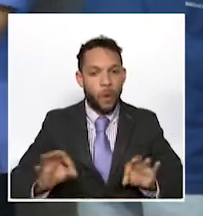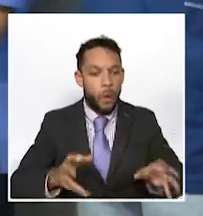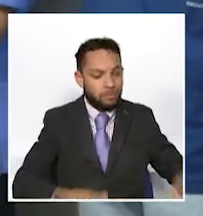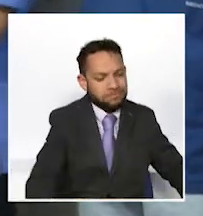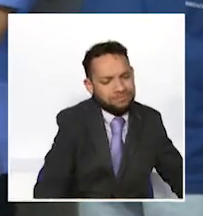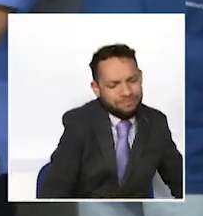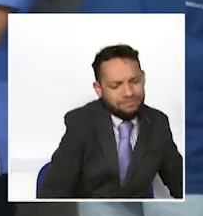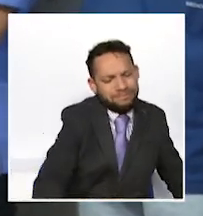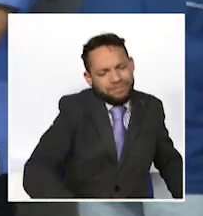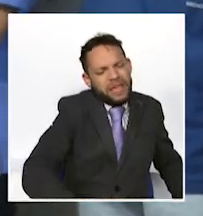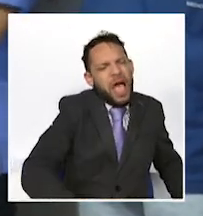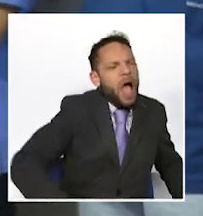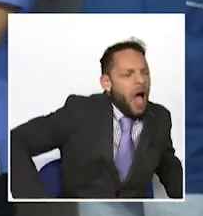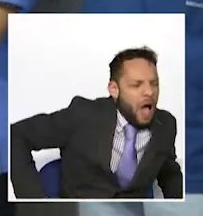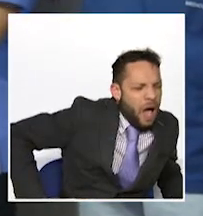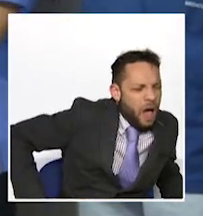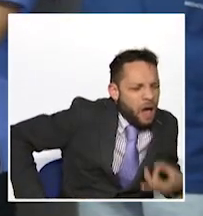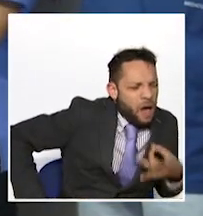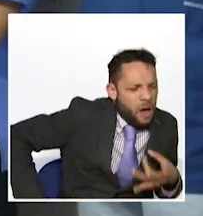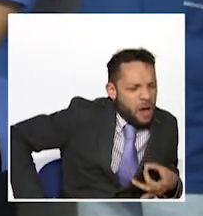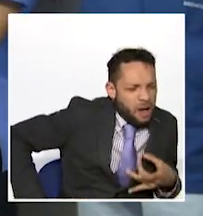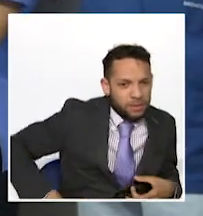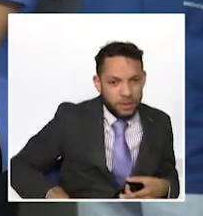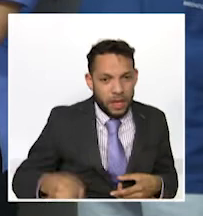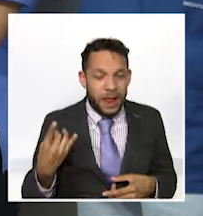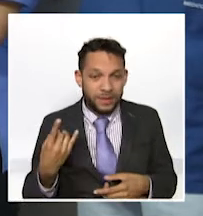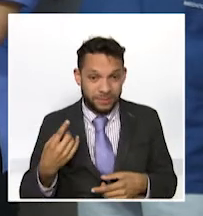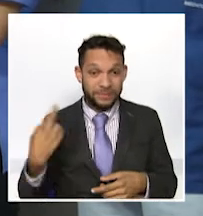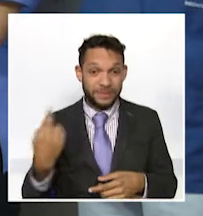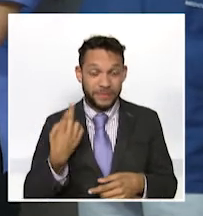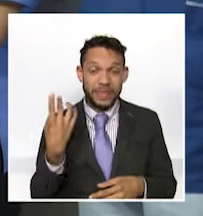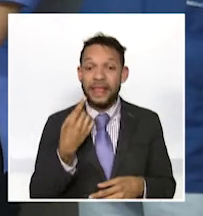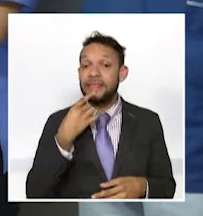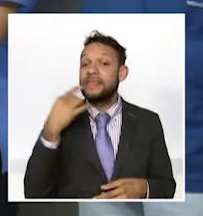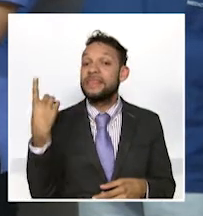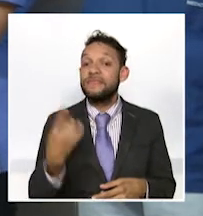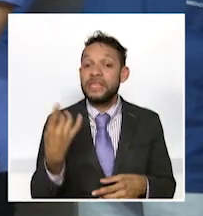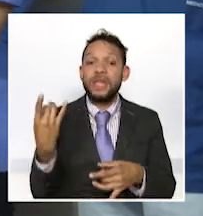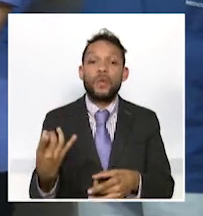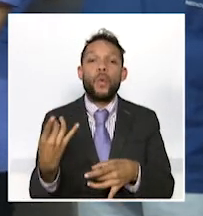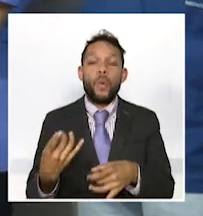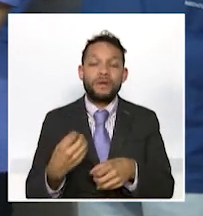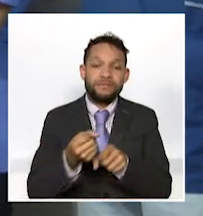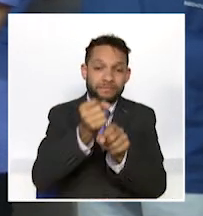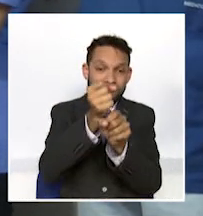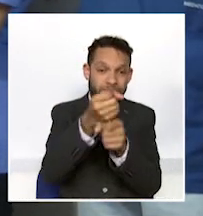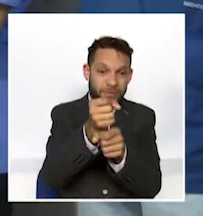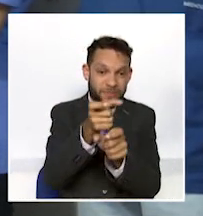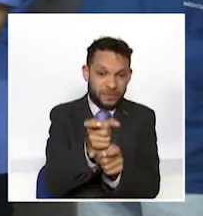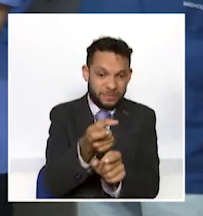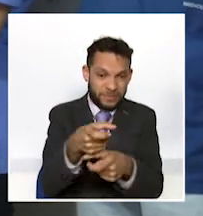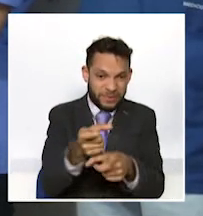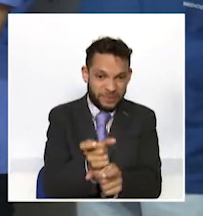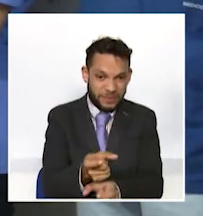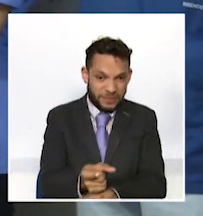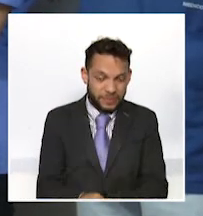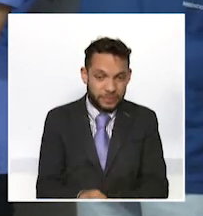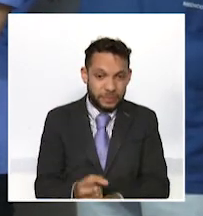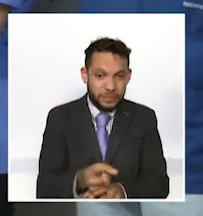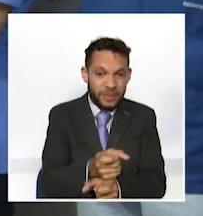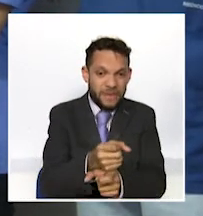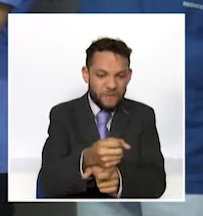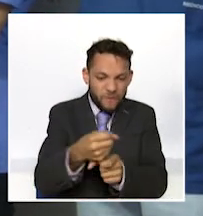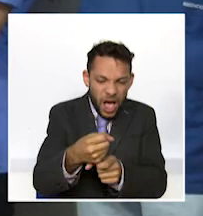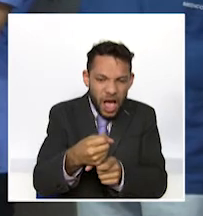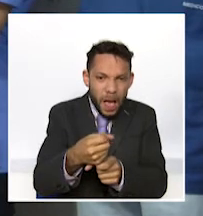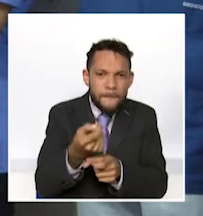repetitivos de manera inadecuada, estas espinas vertebrales lo que van a hacer es pequeños desplazamientos, son muy